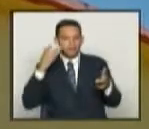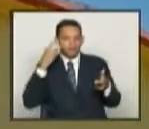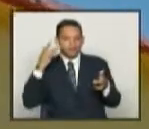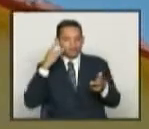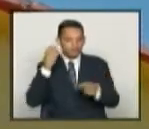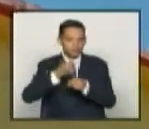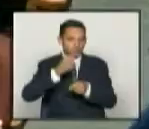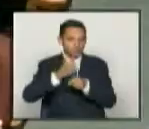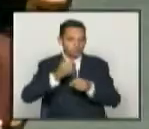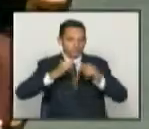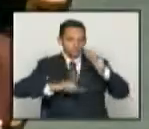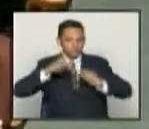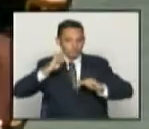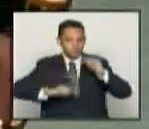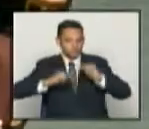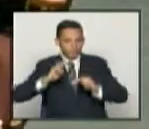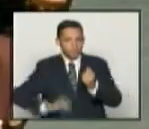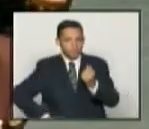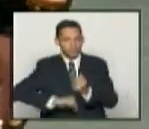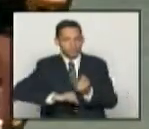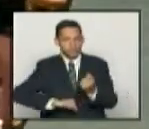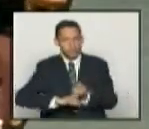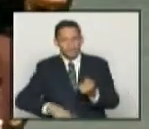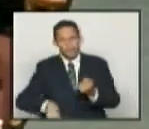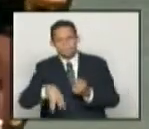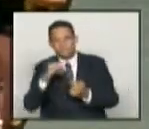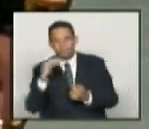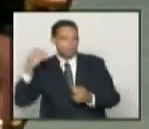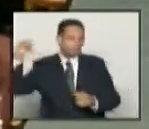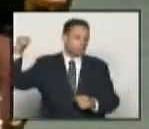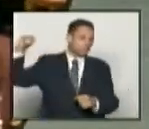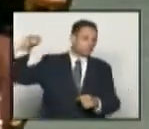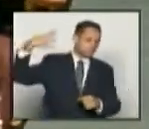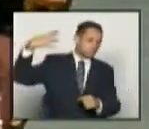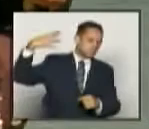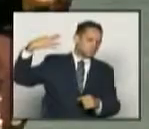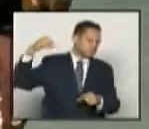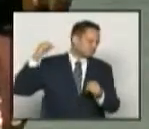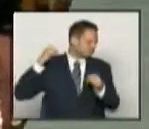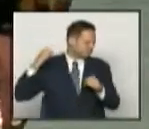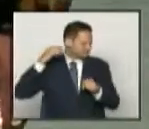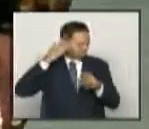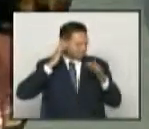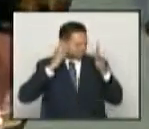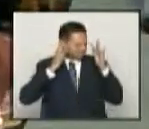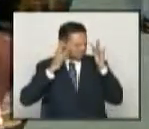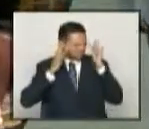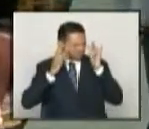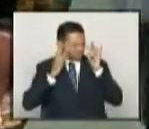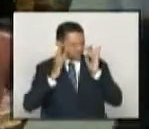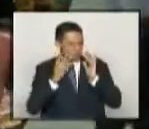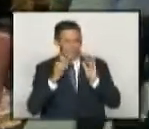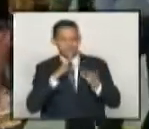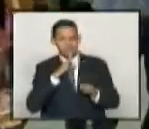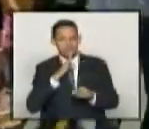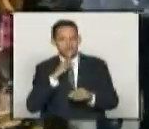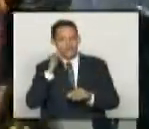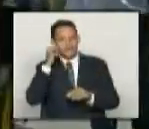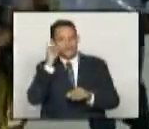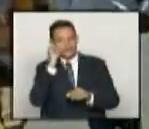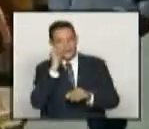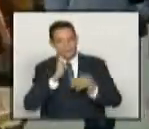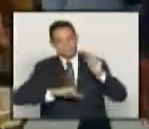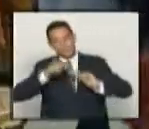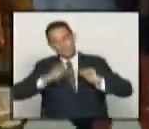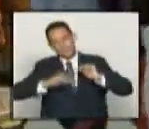mucho. Y especialmente cuando hay verano, porque el mejor, como dicen, el mejor ingeniero es el verano. Entonces rinde